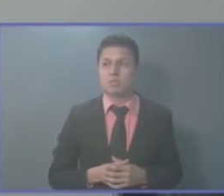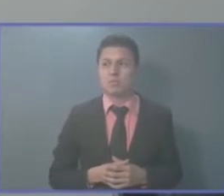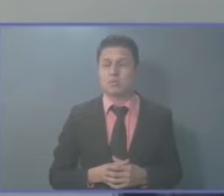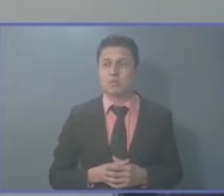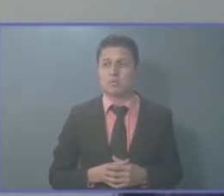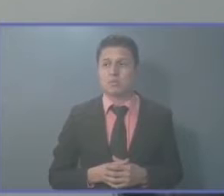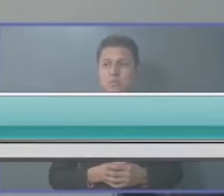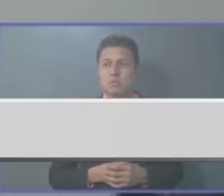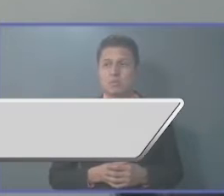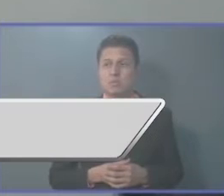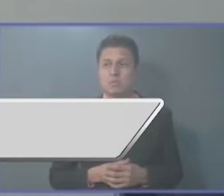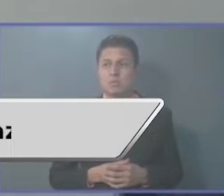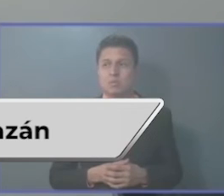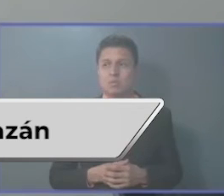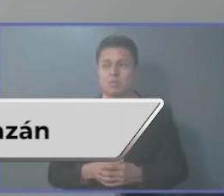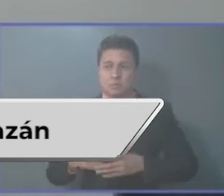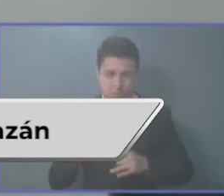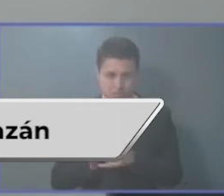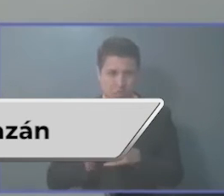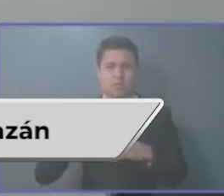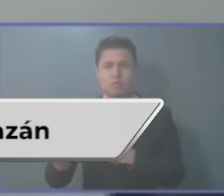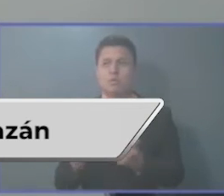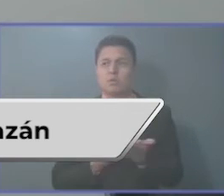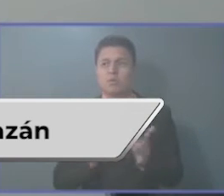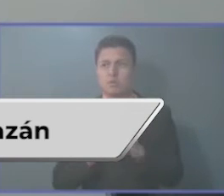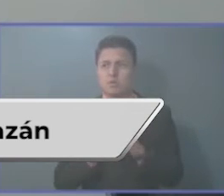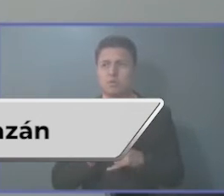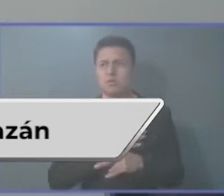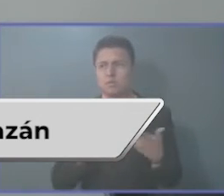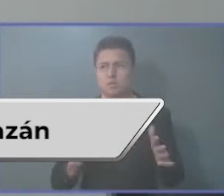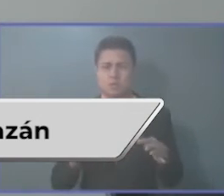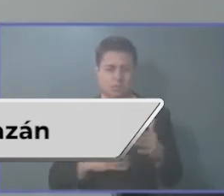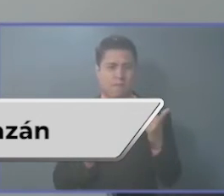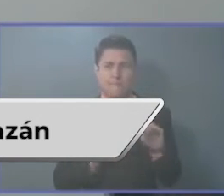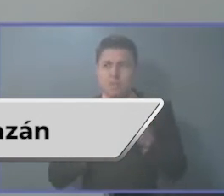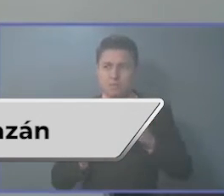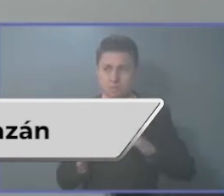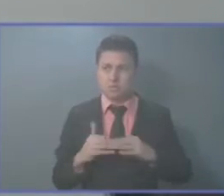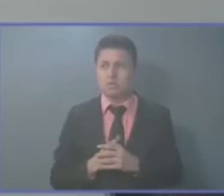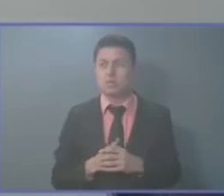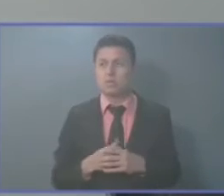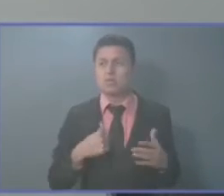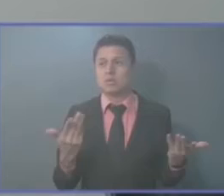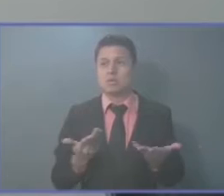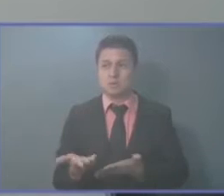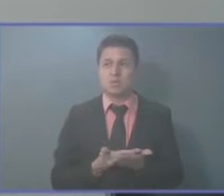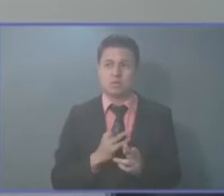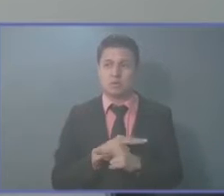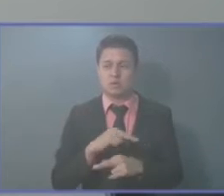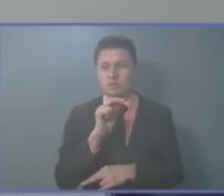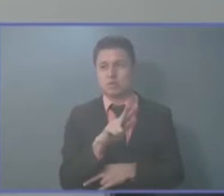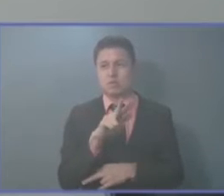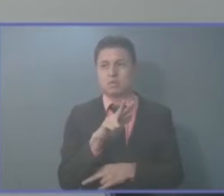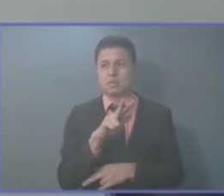¿Cómo dicen? Es correcto. Entonces, tenemos un montón de trabas. Perdone que hay que hacer una reforma al